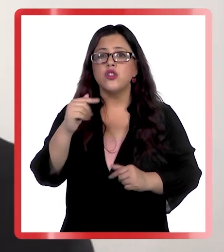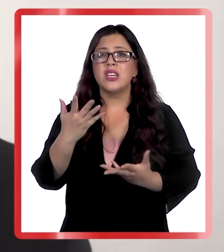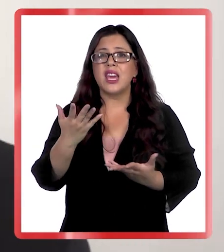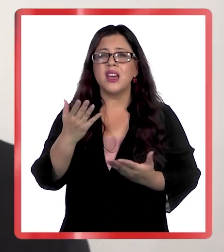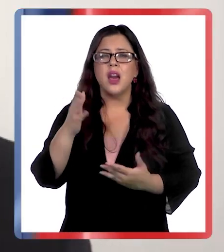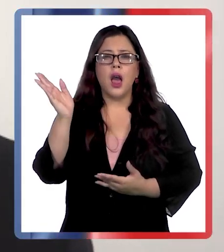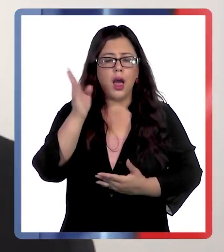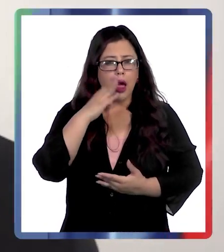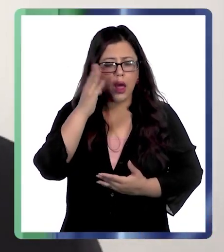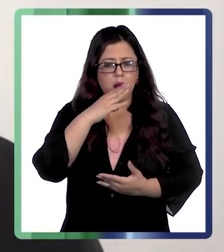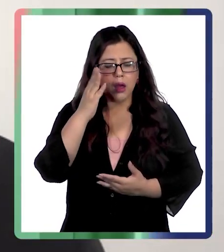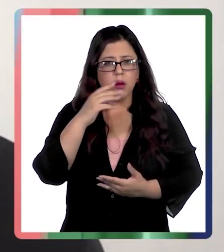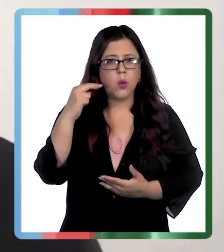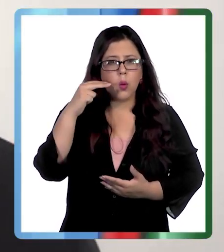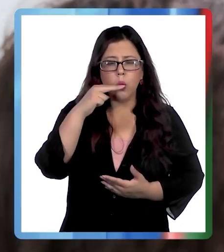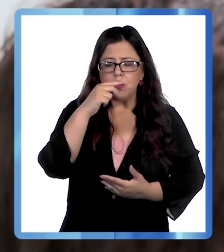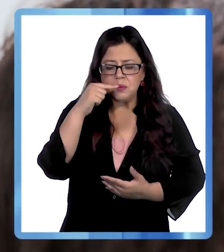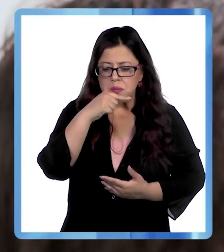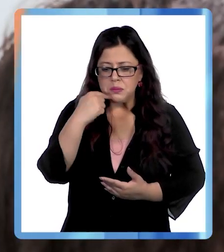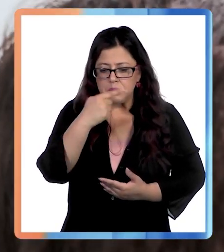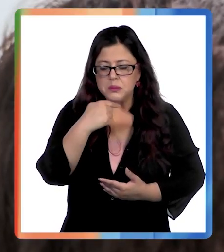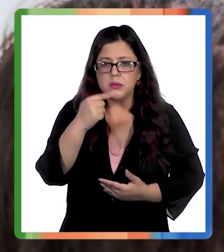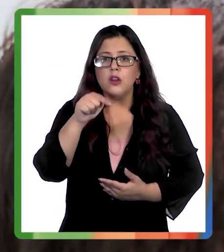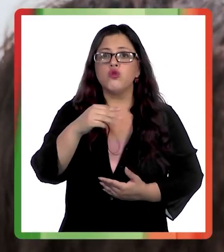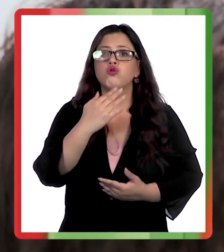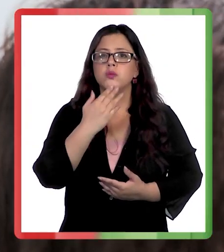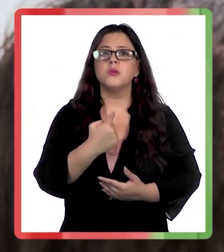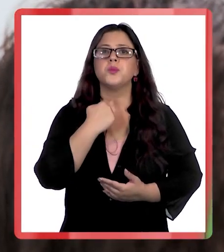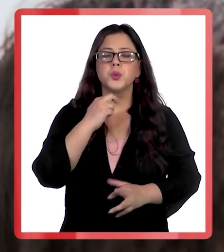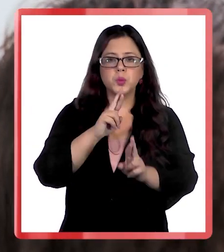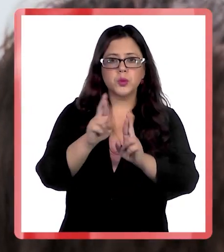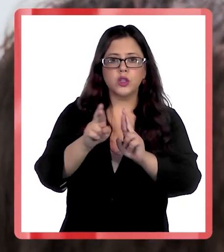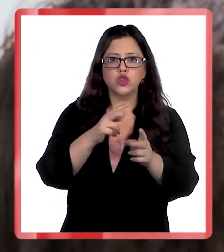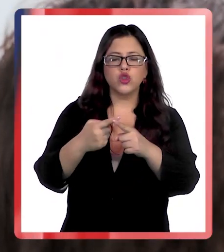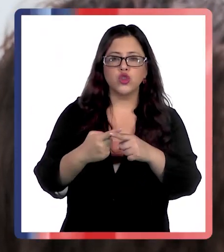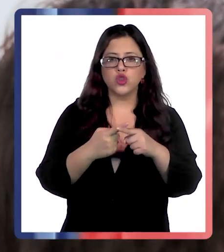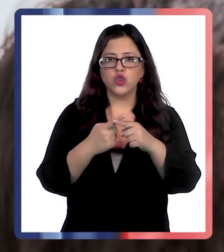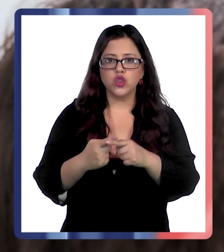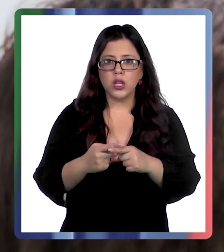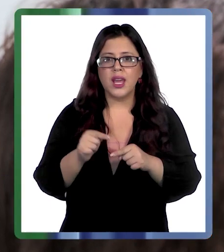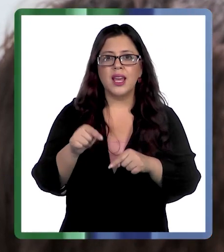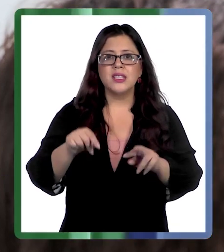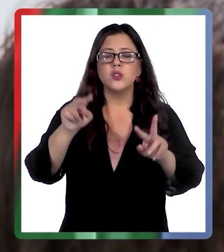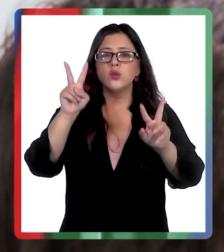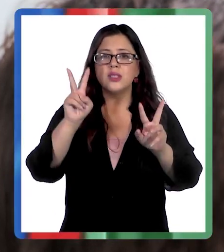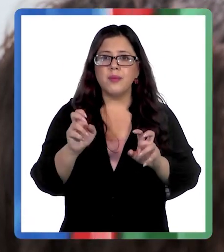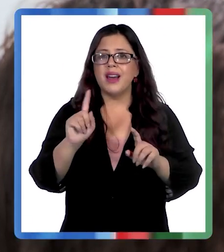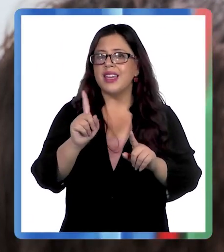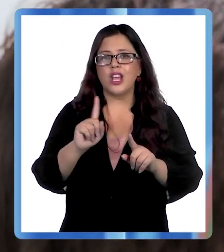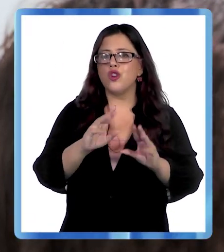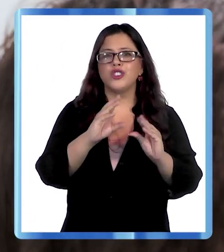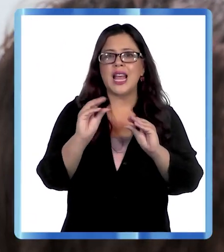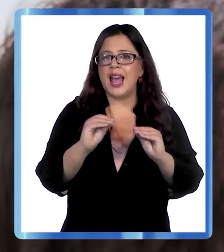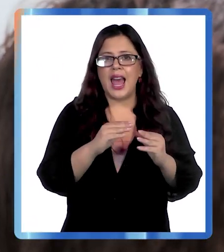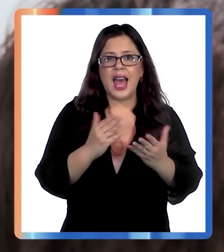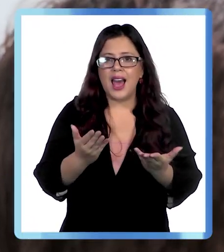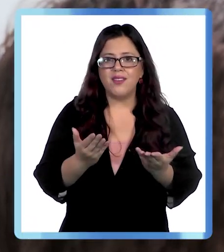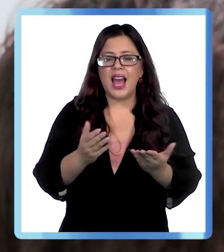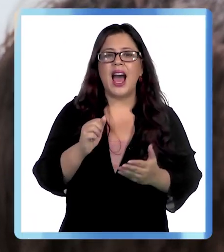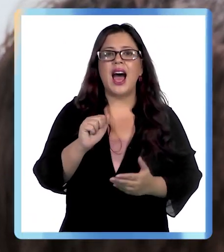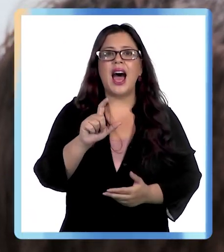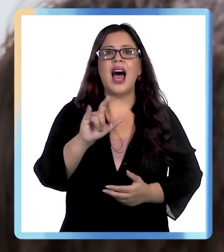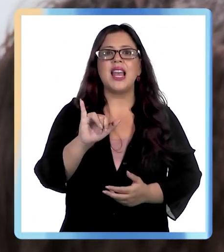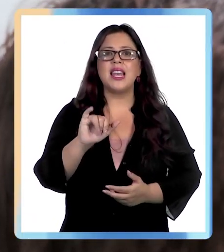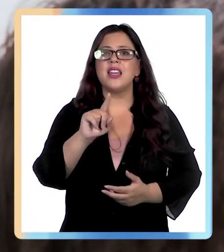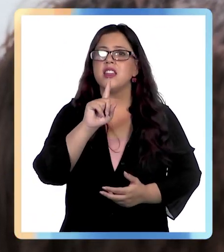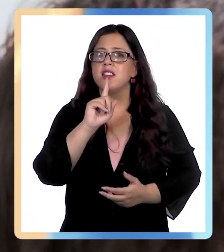alitos mal olor bucal Y eso Por supuesto también influye en nuestras relaciones sociales ya es un tema que no se habla fíjate